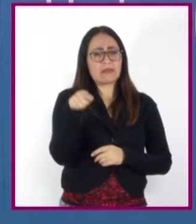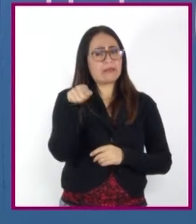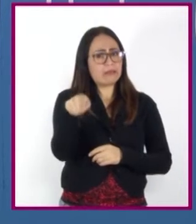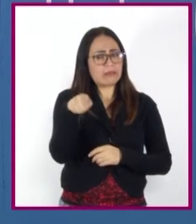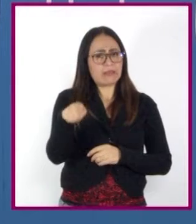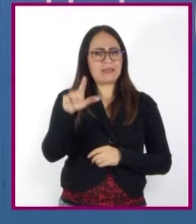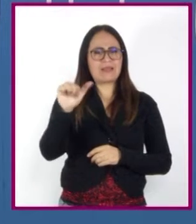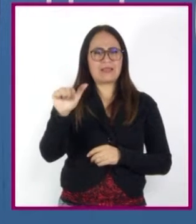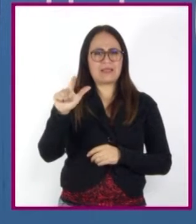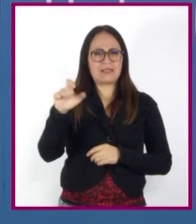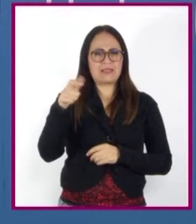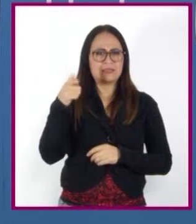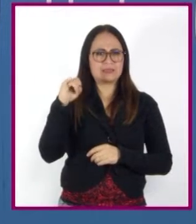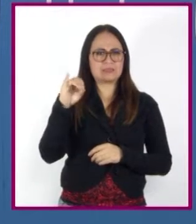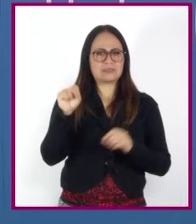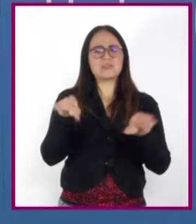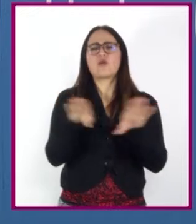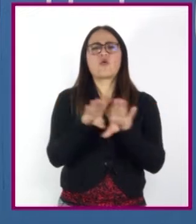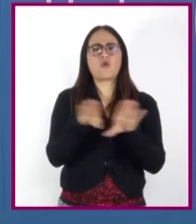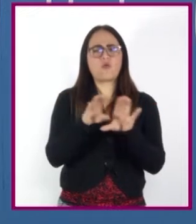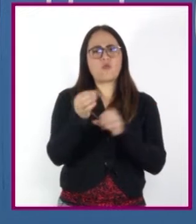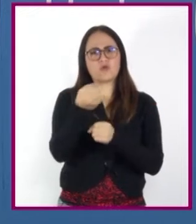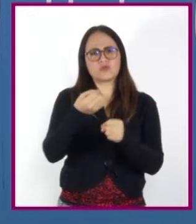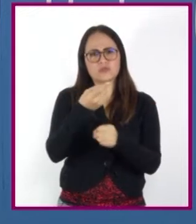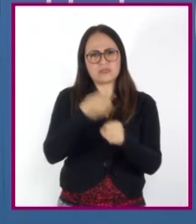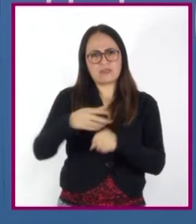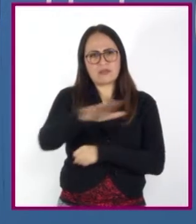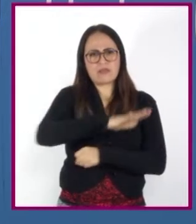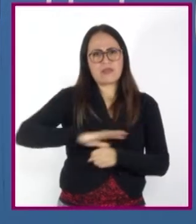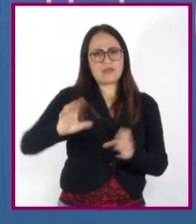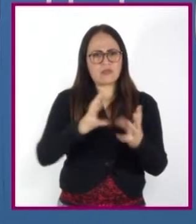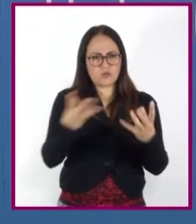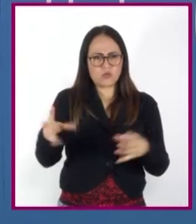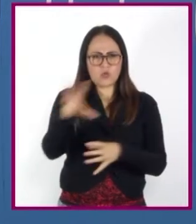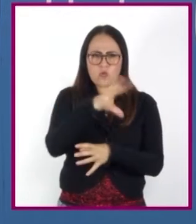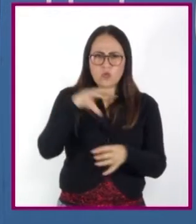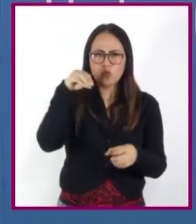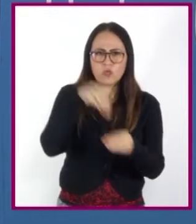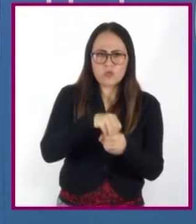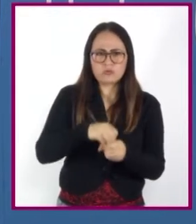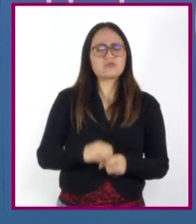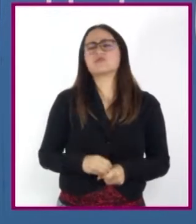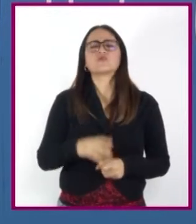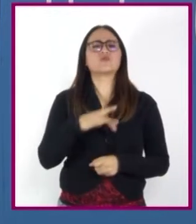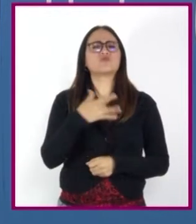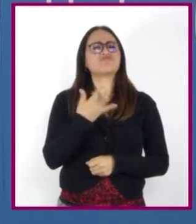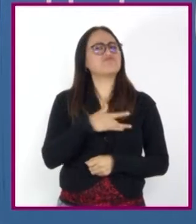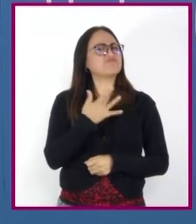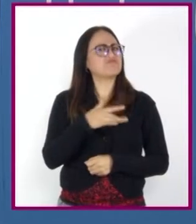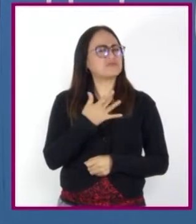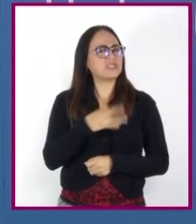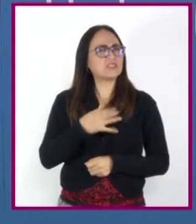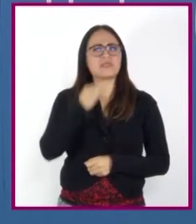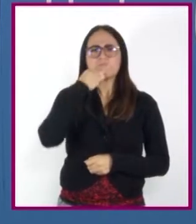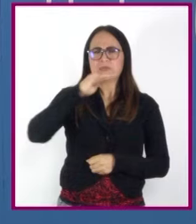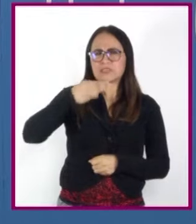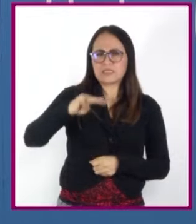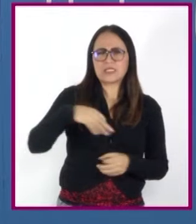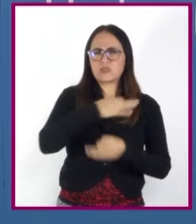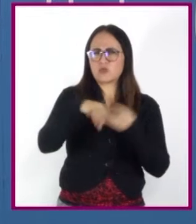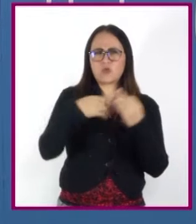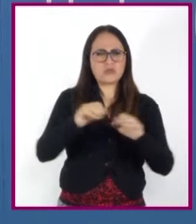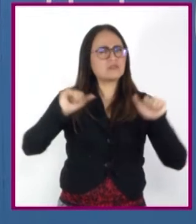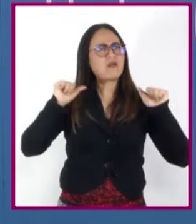ha sentido incluido en la sociedad y nos deja un mensaje. Hay que sentirnos cómodos con lo que hacemos para la sociedad